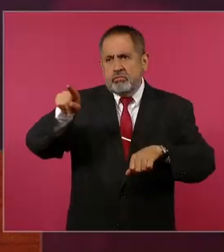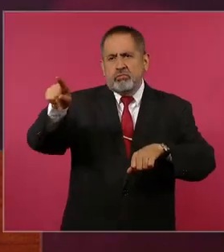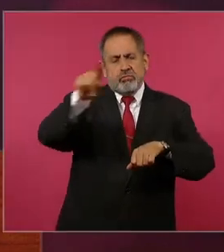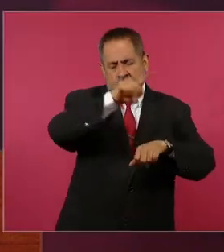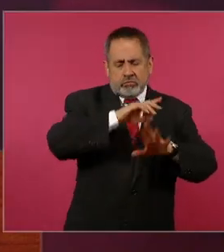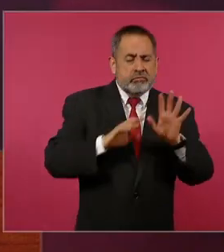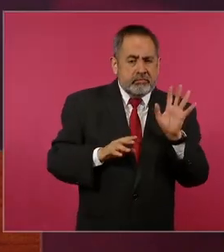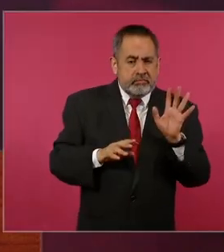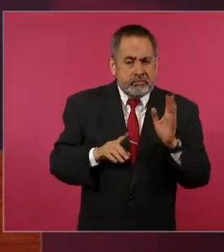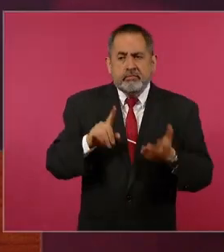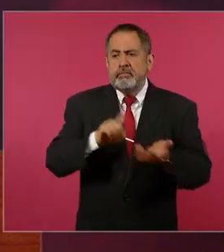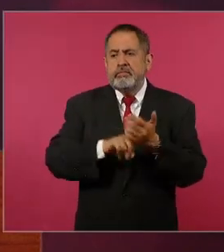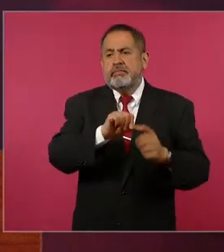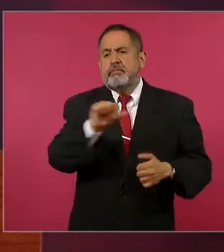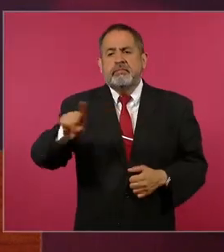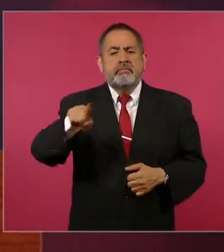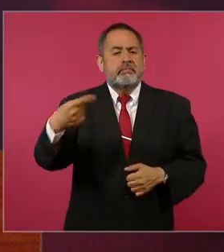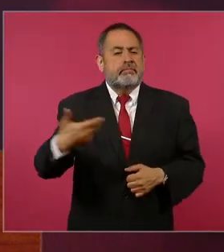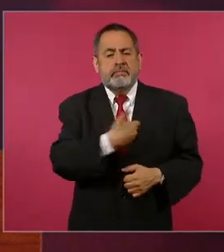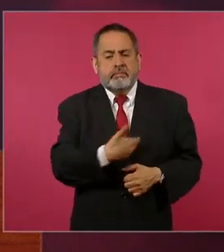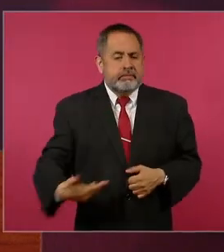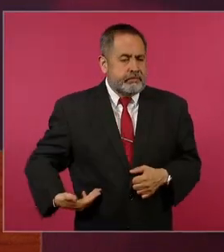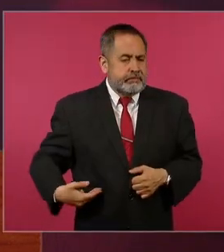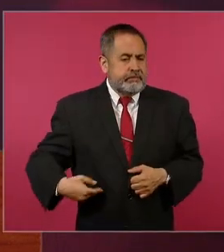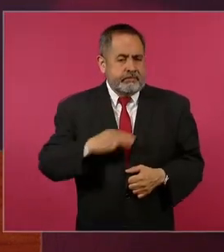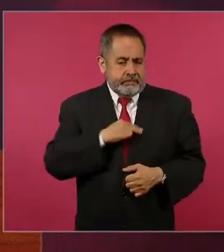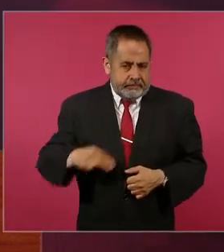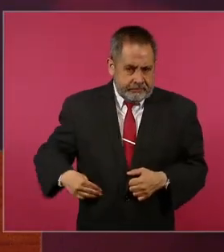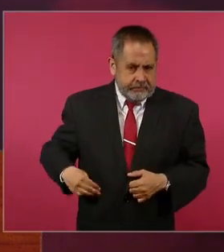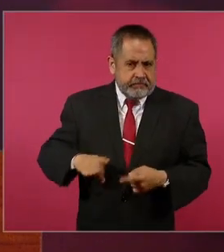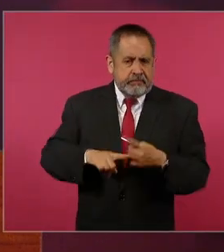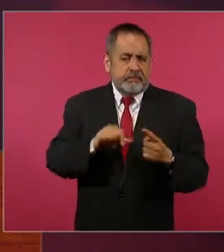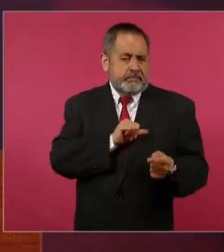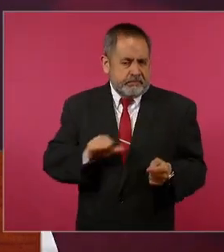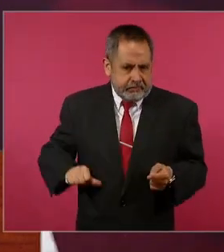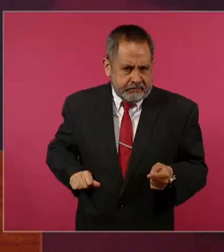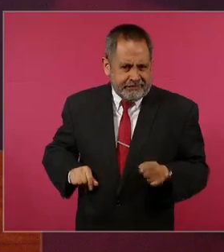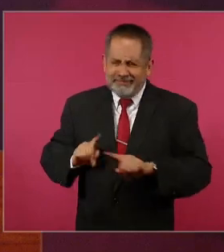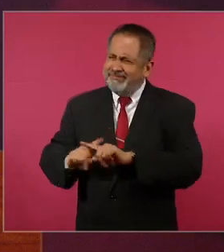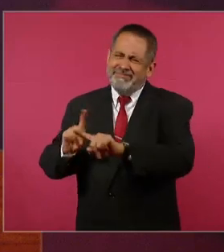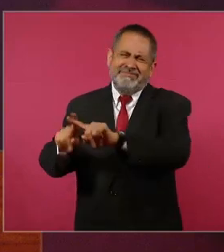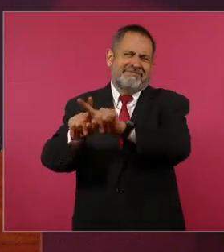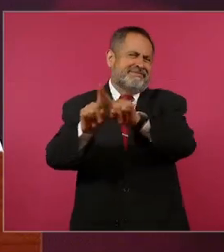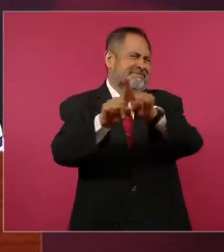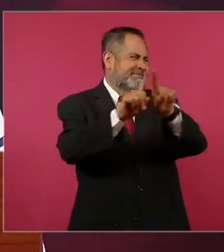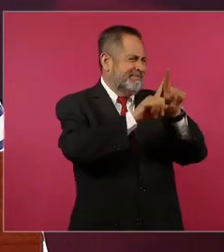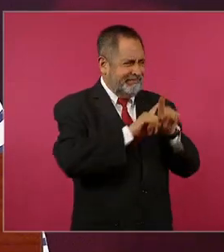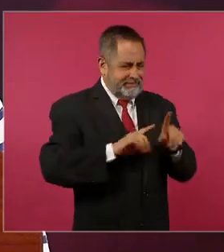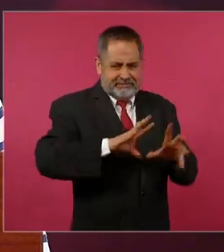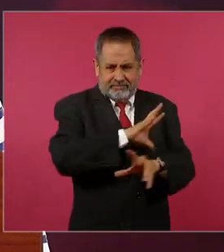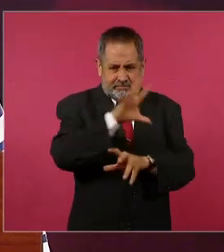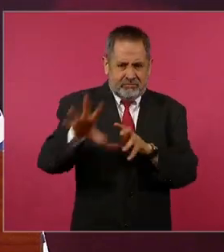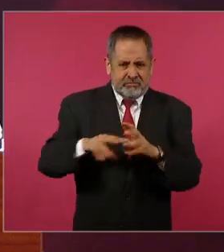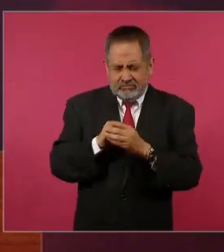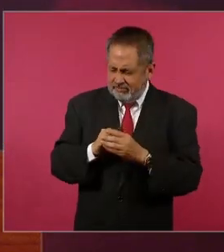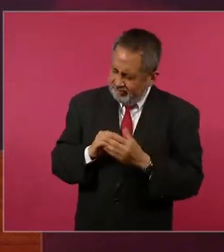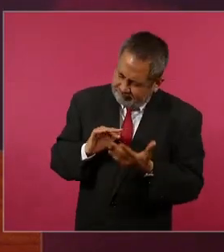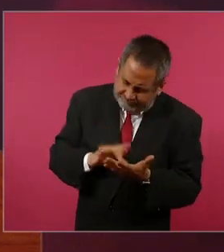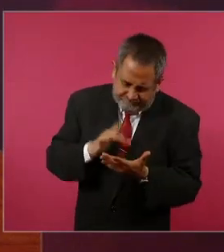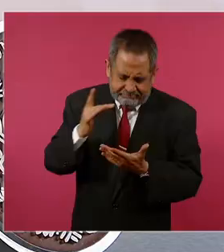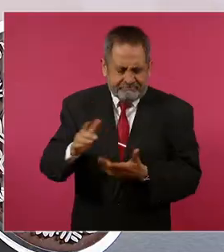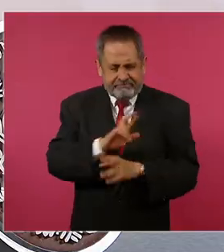a presidentes municipales, alcaldes, alcaldesas de todo el país,